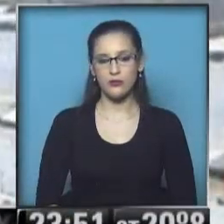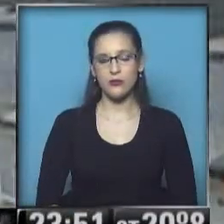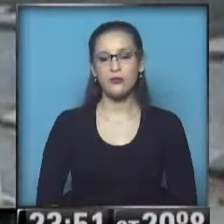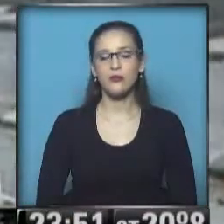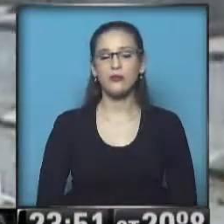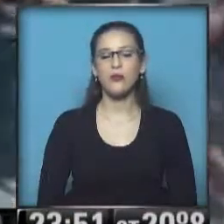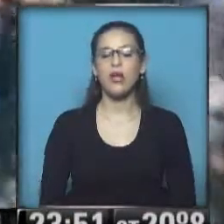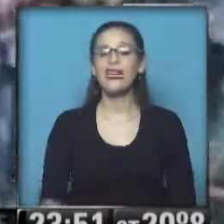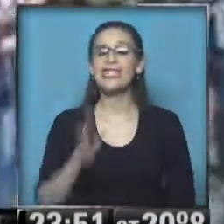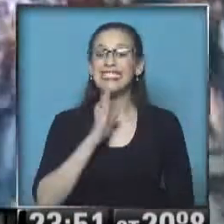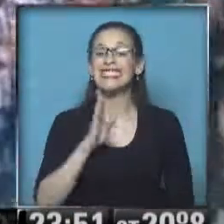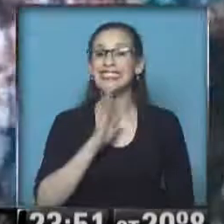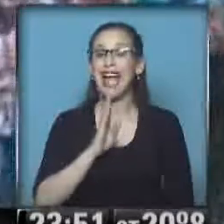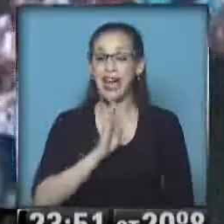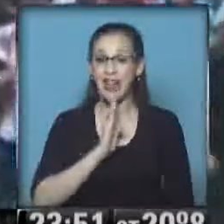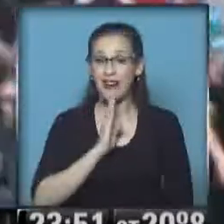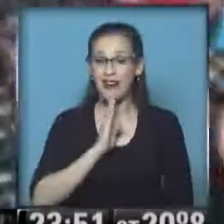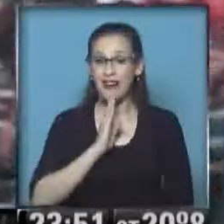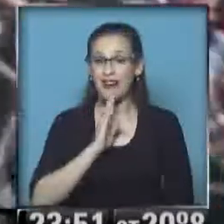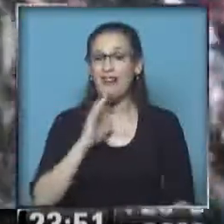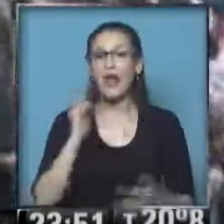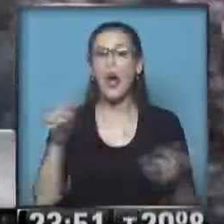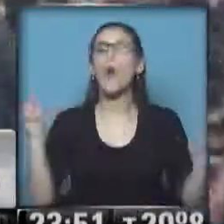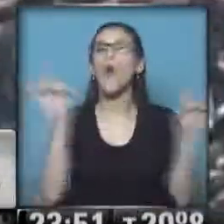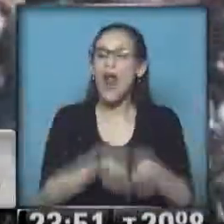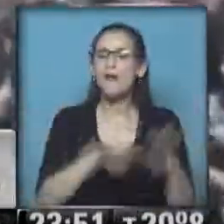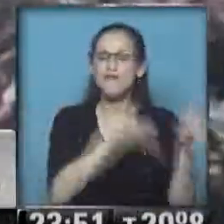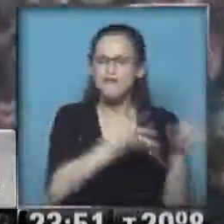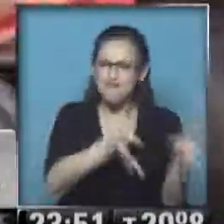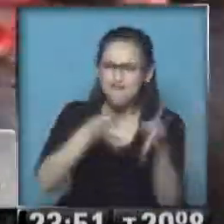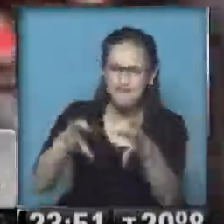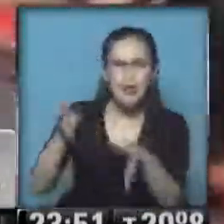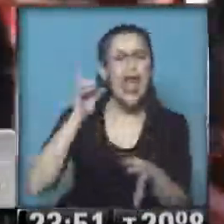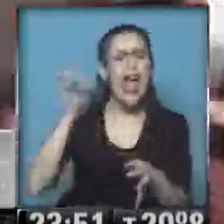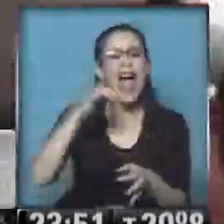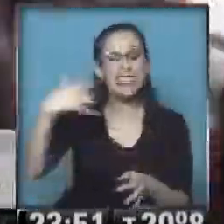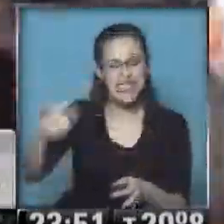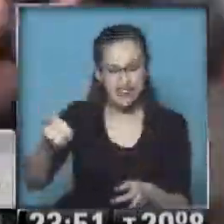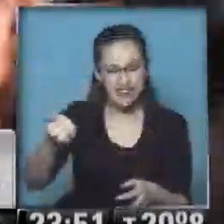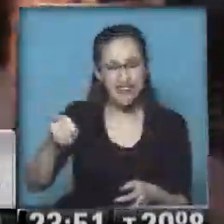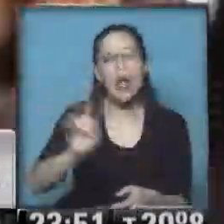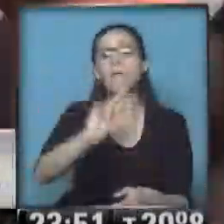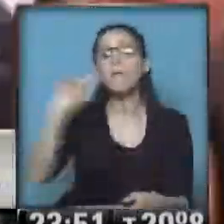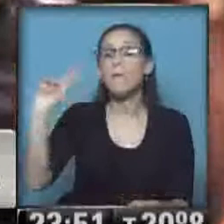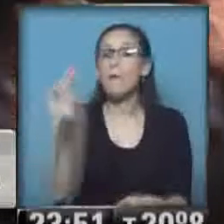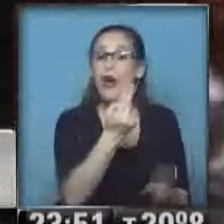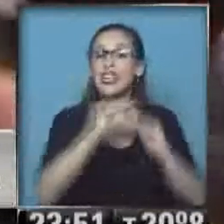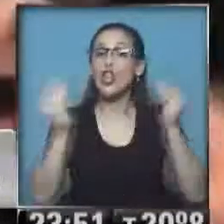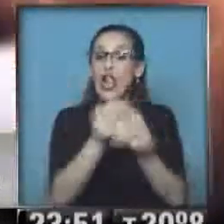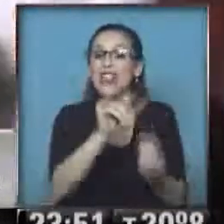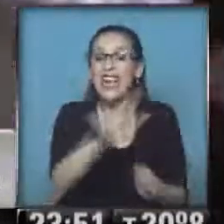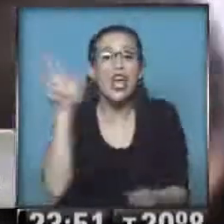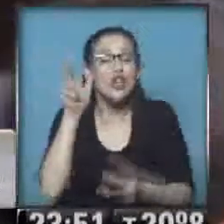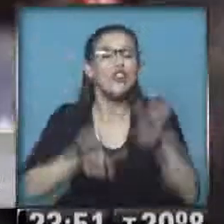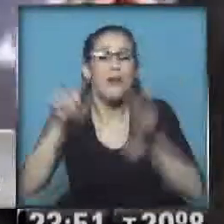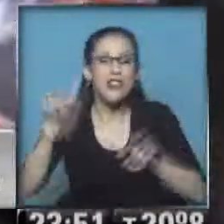Israel intensificó los bombardeos de la aviación sobre la franja de Gaza, causando la muerte de por lo menos 38 palestinos